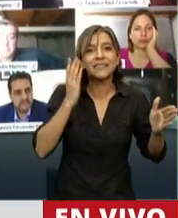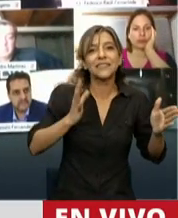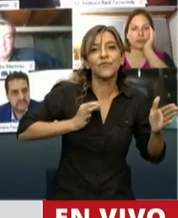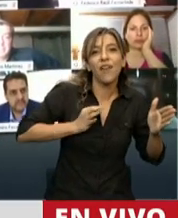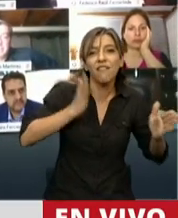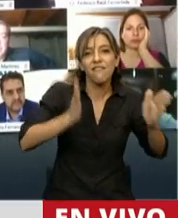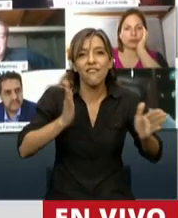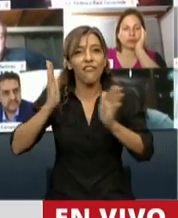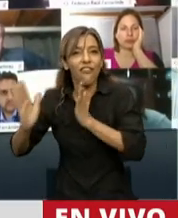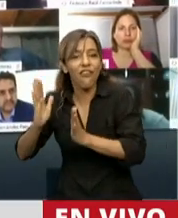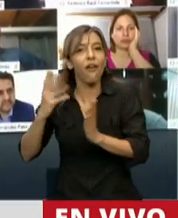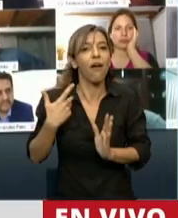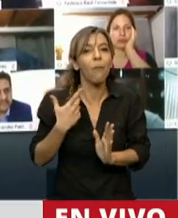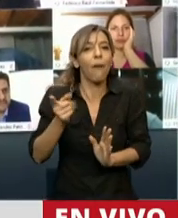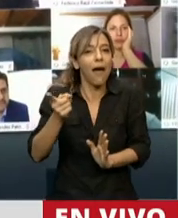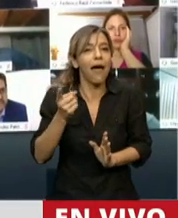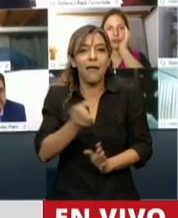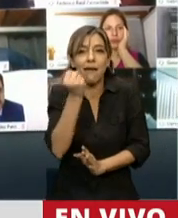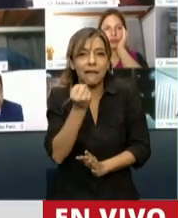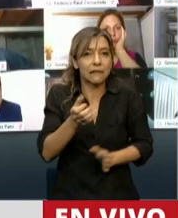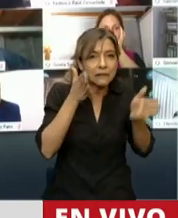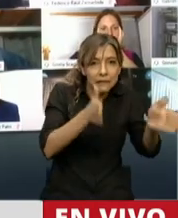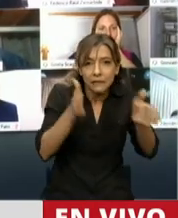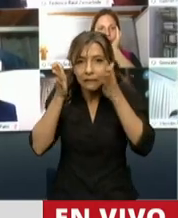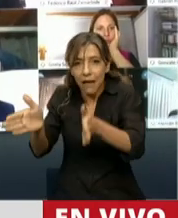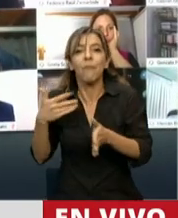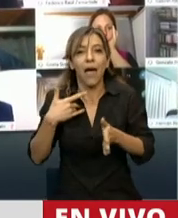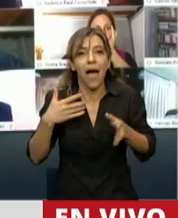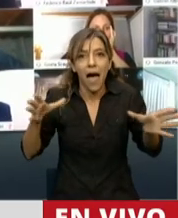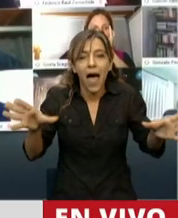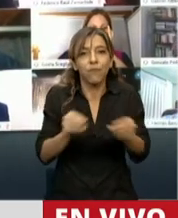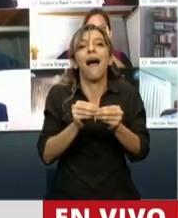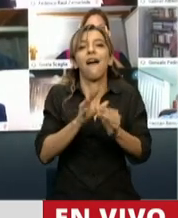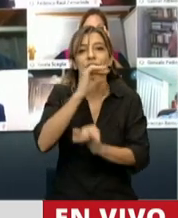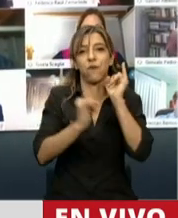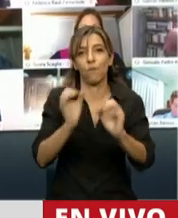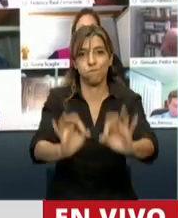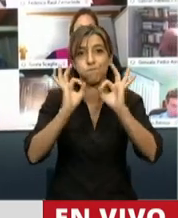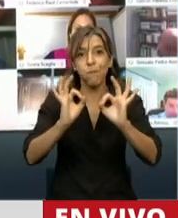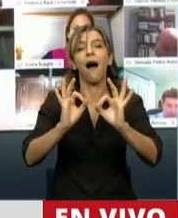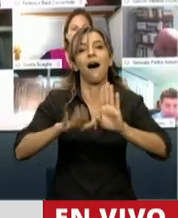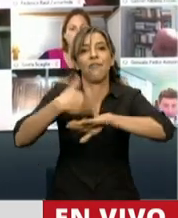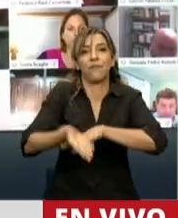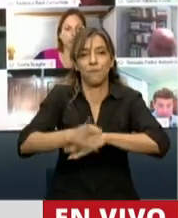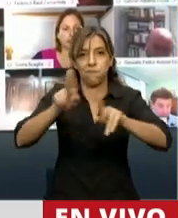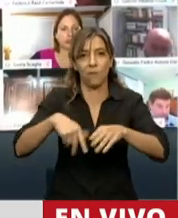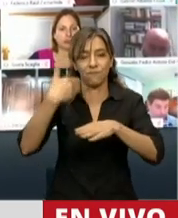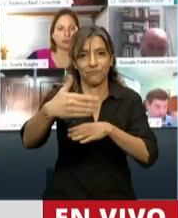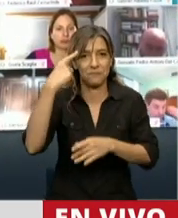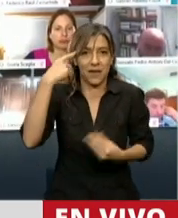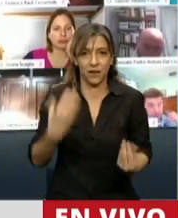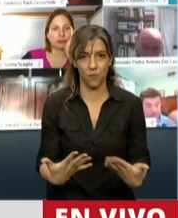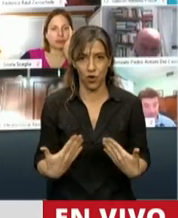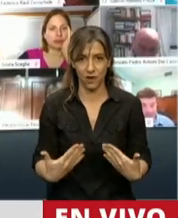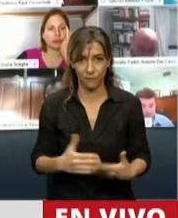corremos el riesgo, si no tenemos un diagnóstico preciso sobre la naturaleza de la crisis económica que estamos viviendo, de creer que cuando